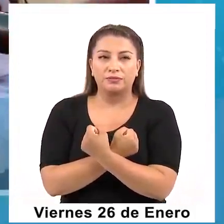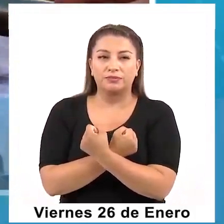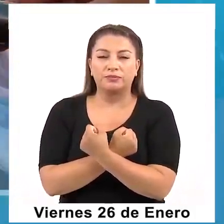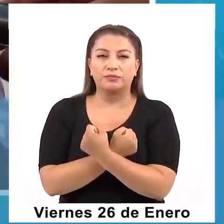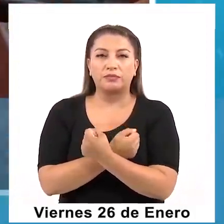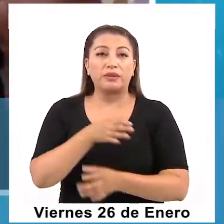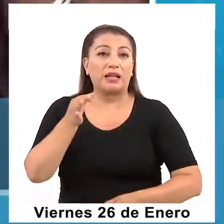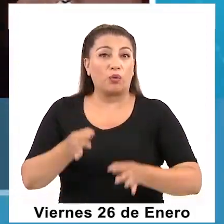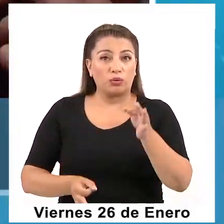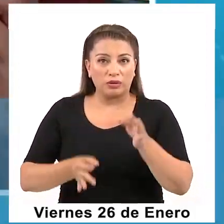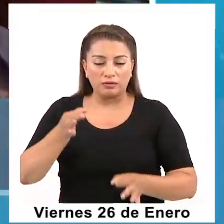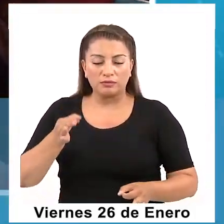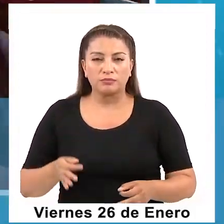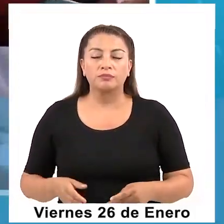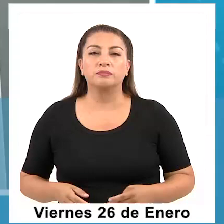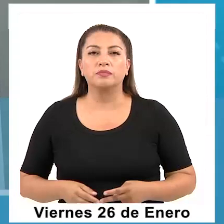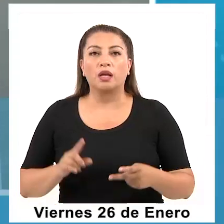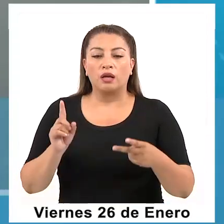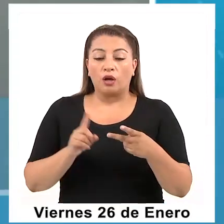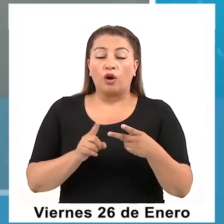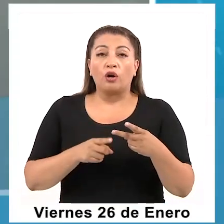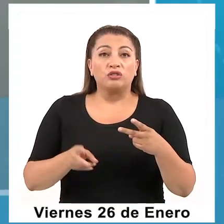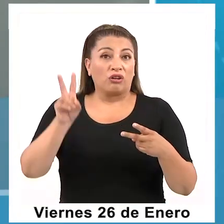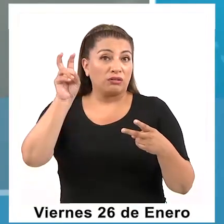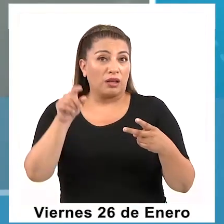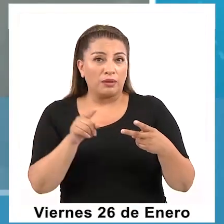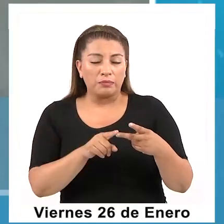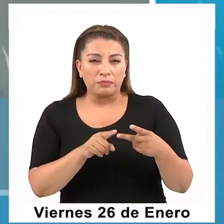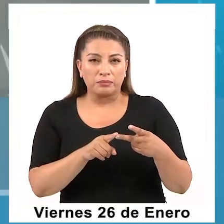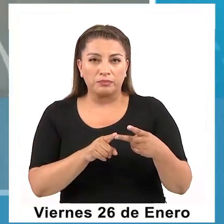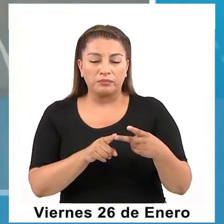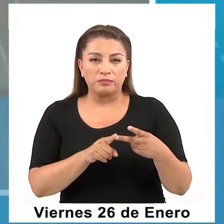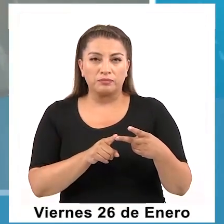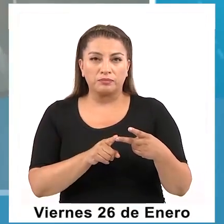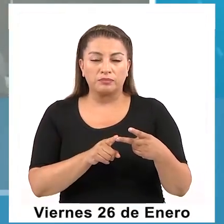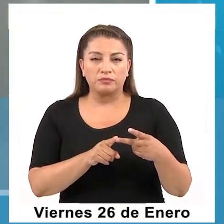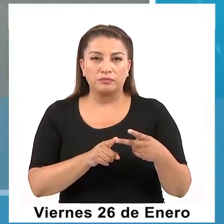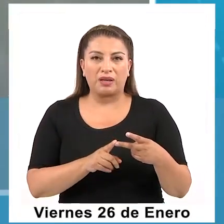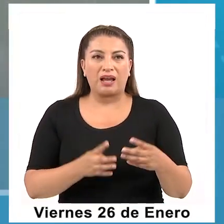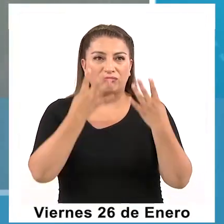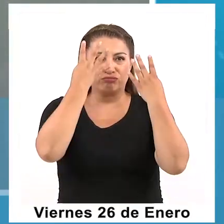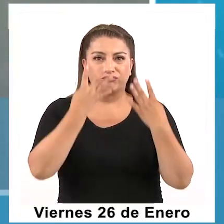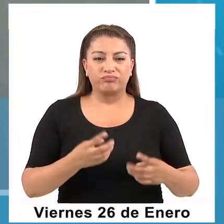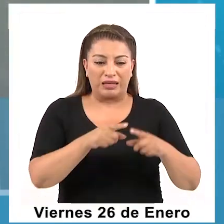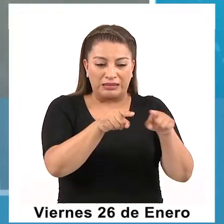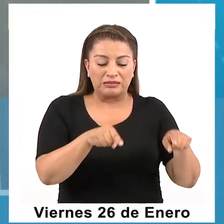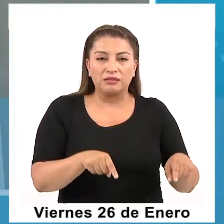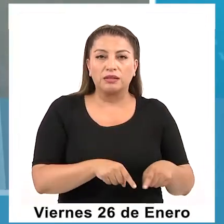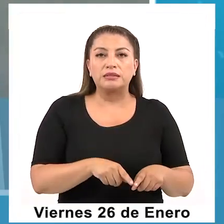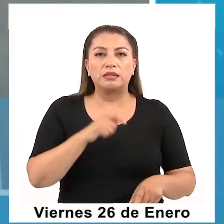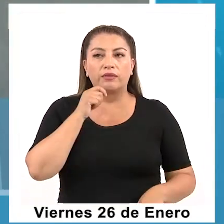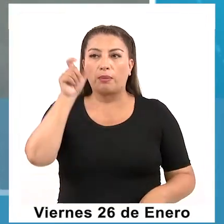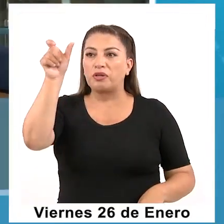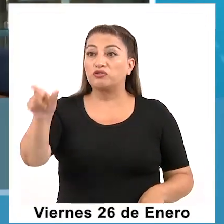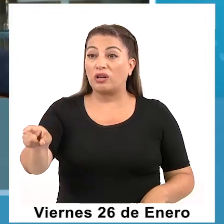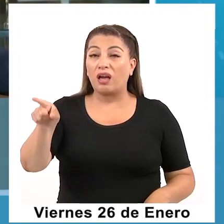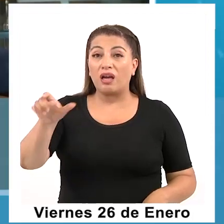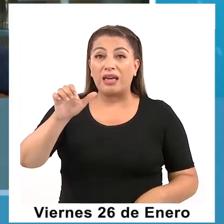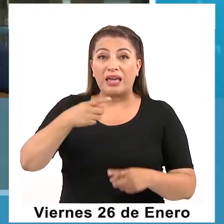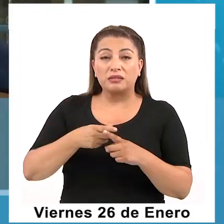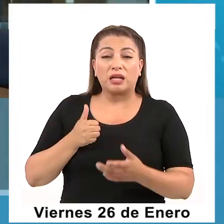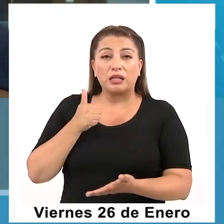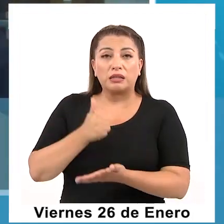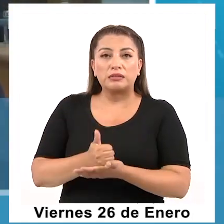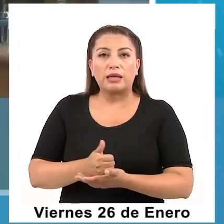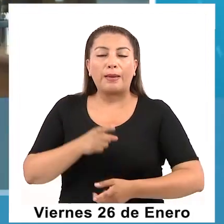de la justicia. Ya. Otra razón también para decretar esta medida, ¿cierto?, es que es un peligro para la sociedad o es un